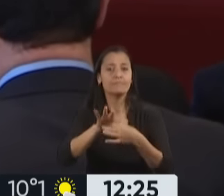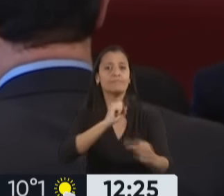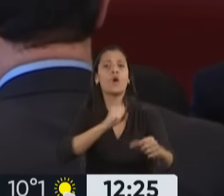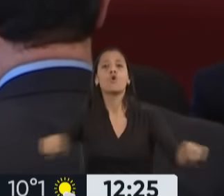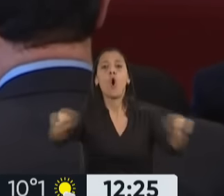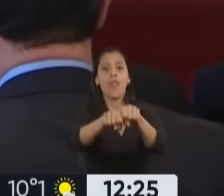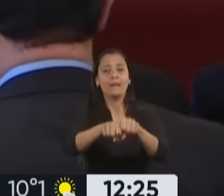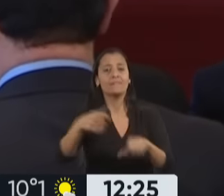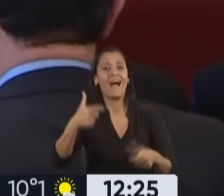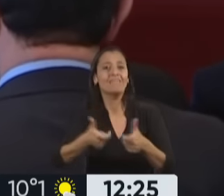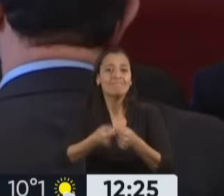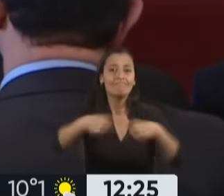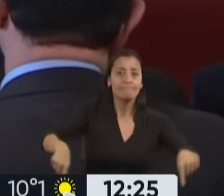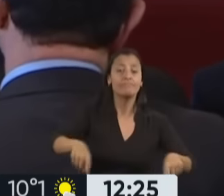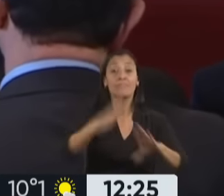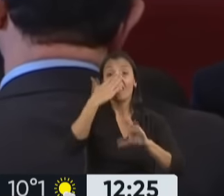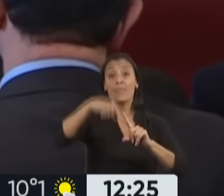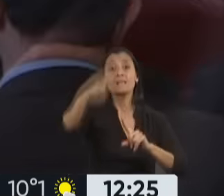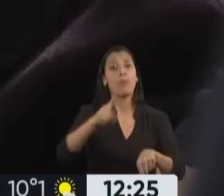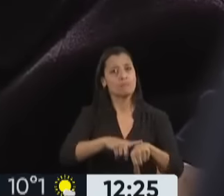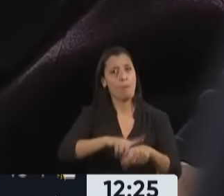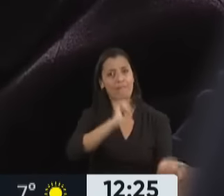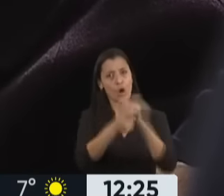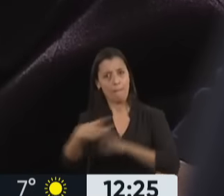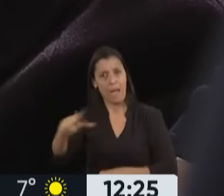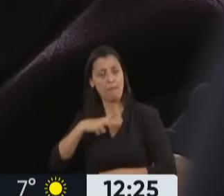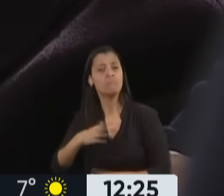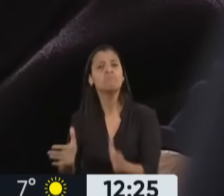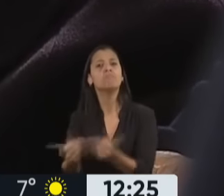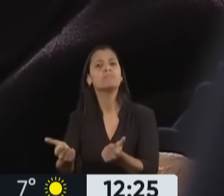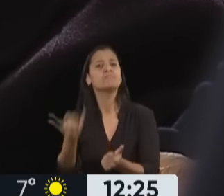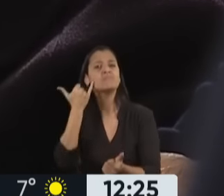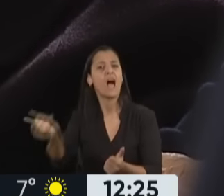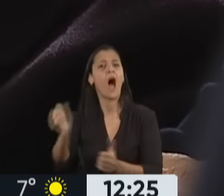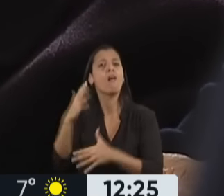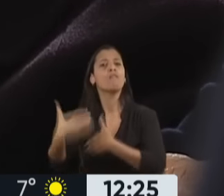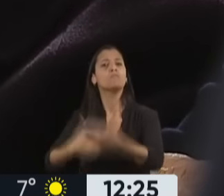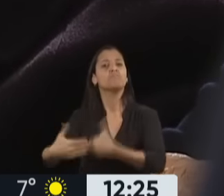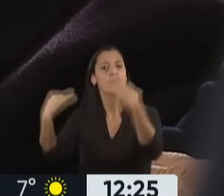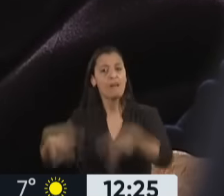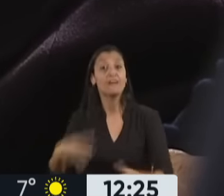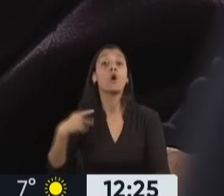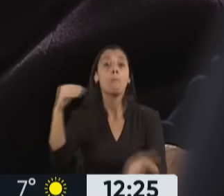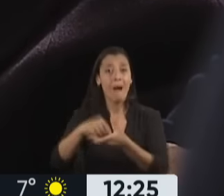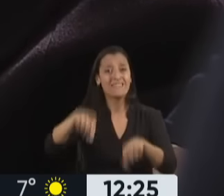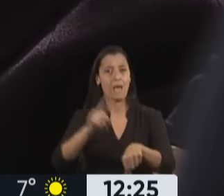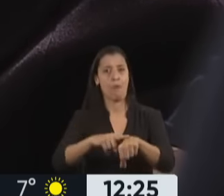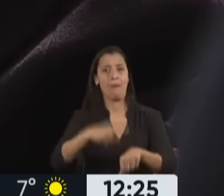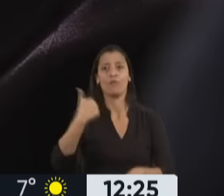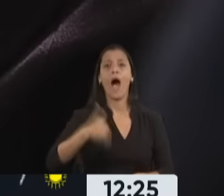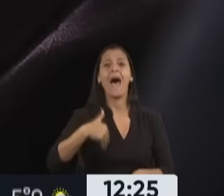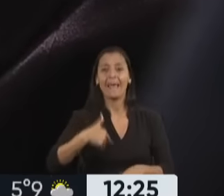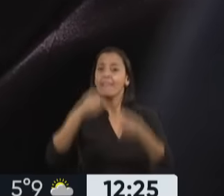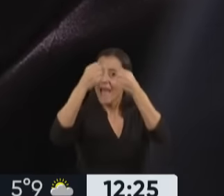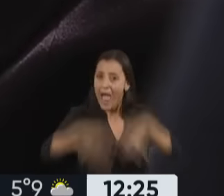tardaron 48 horas para instalar un teléfono, y además entró la telefonía móvil en nuestro país. Como decía